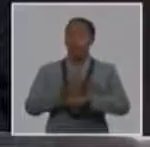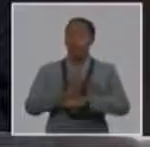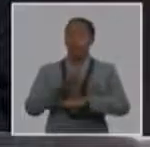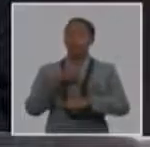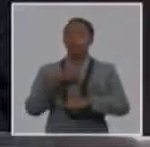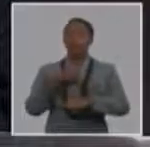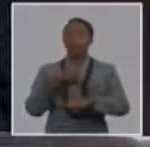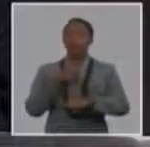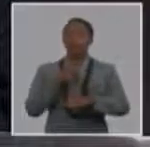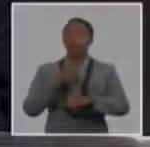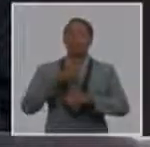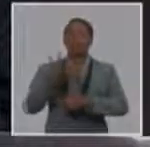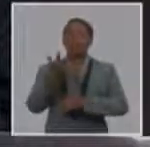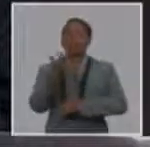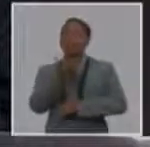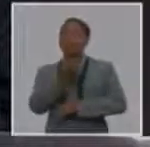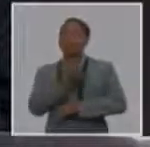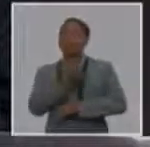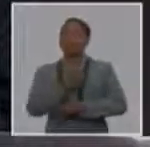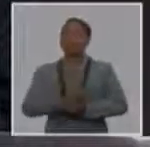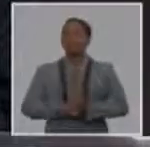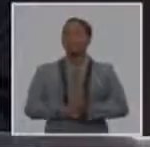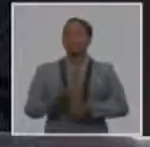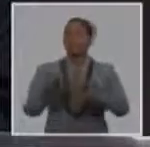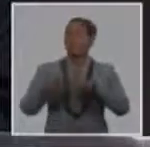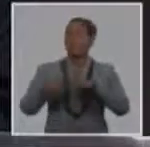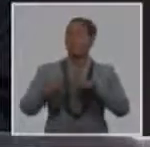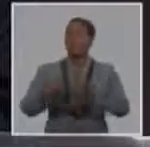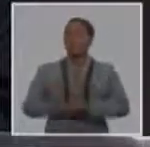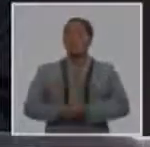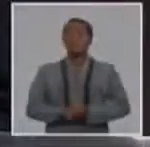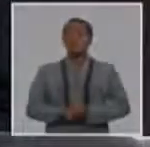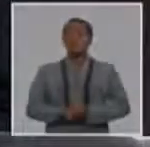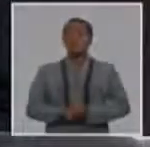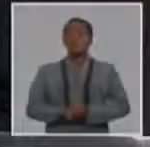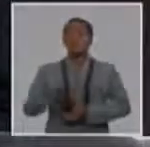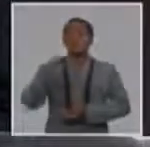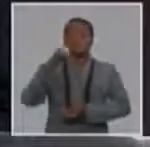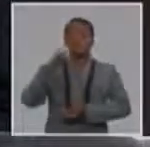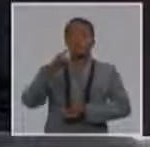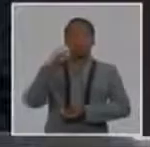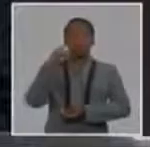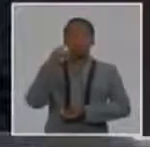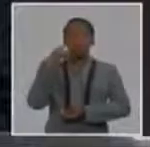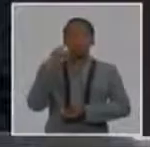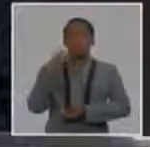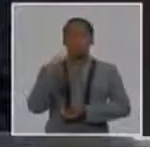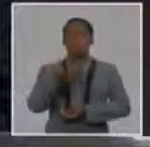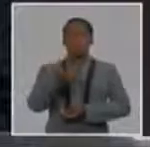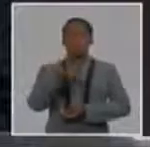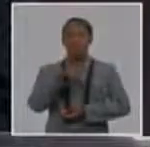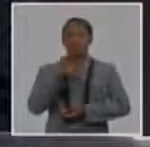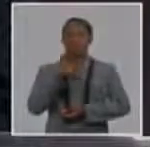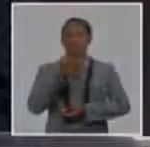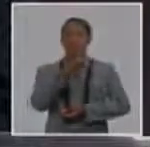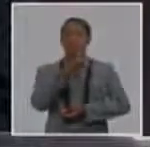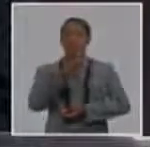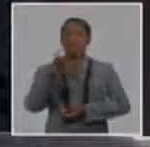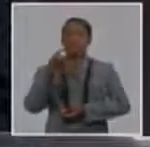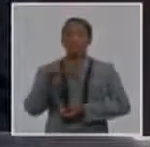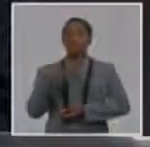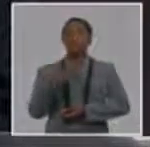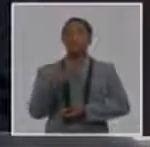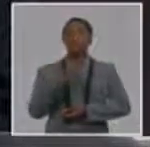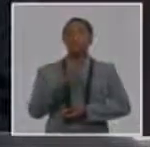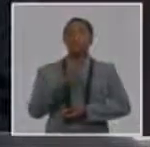Ciencia, un premio de innovación tecnológica, el Juvinsa precisamente. 5 premios se obtuvieron de la Academia de